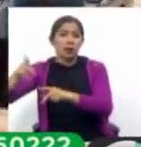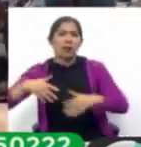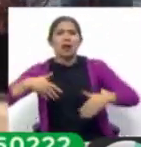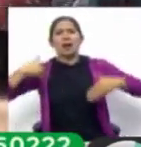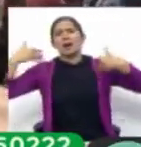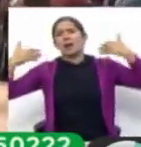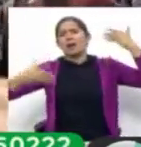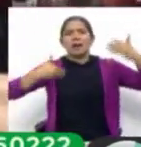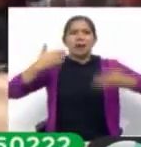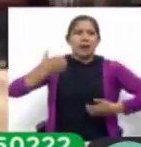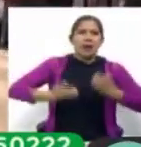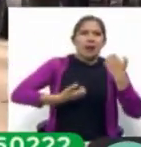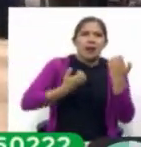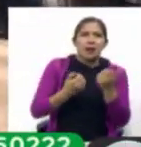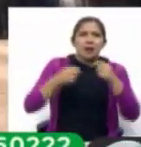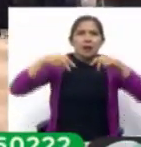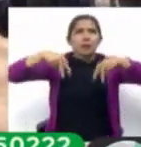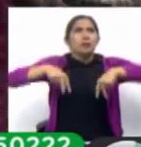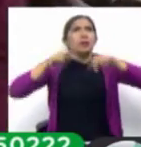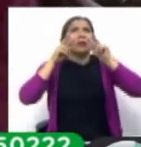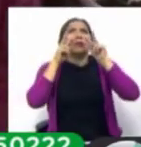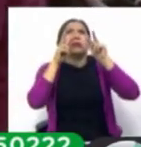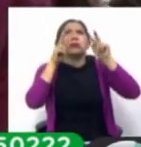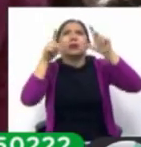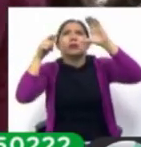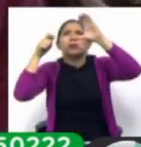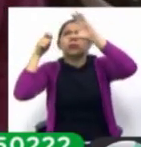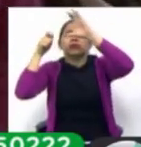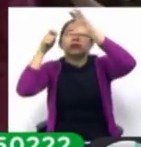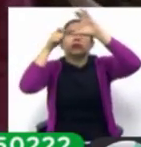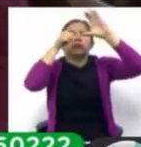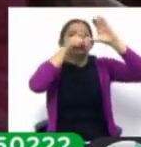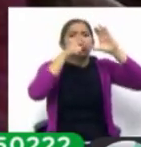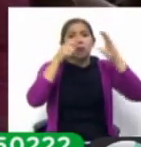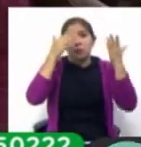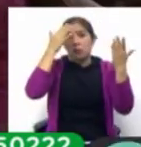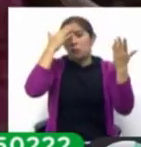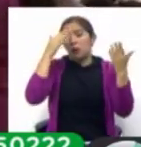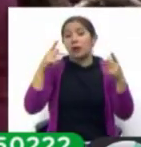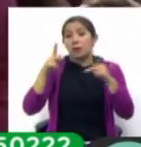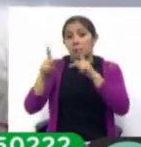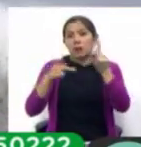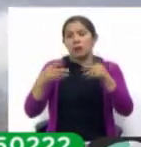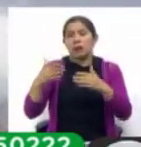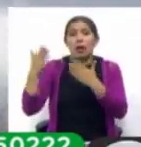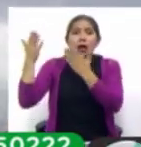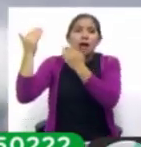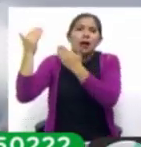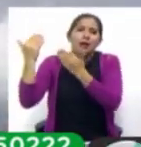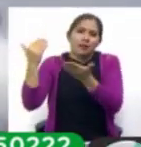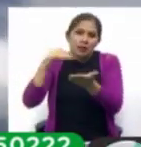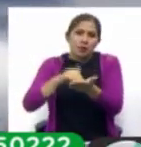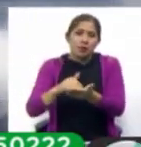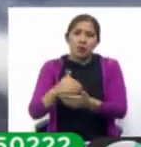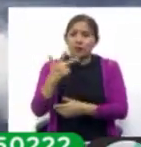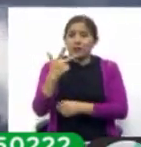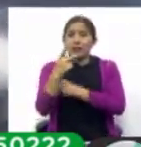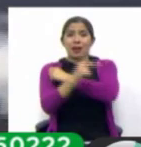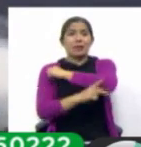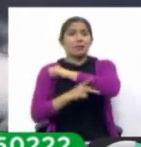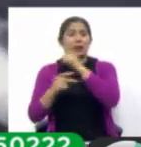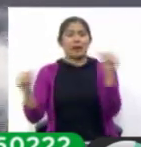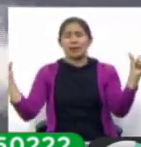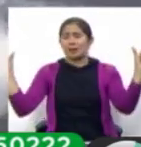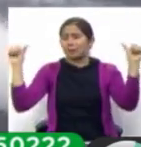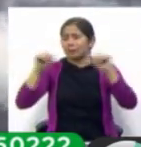desde diferentes puntos se apostaron para lograr captar una imagen del avión que avivó la esperanza de tres países que viven uno de sus